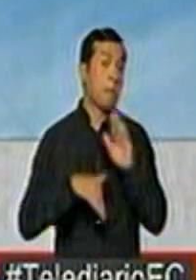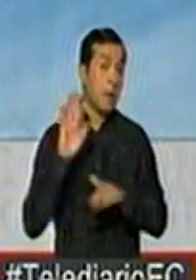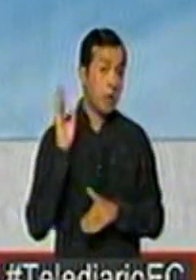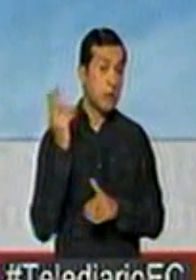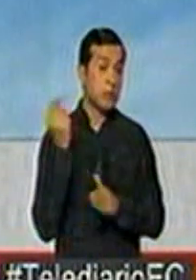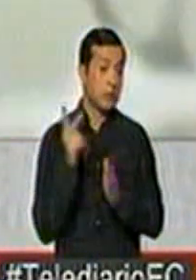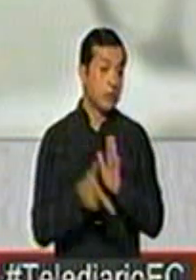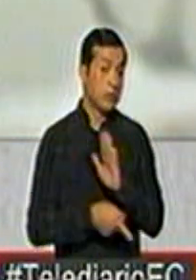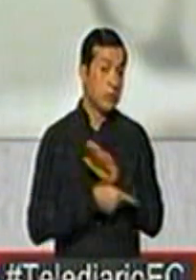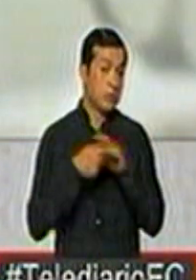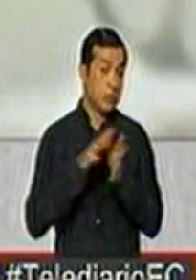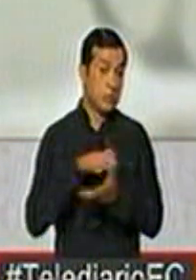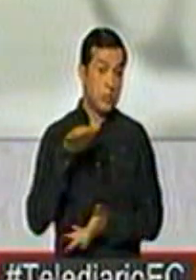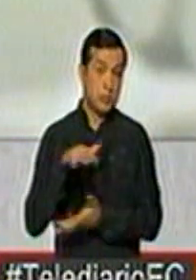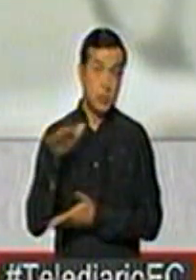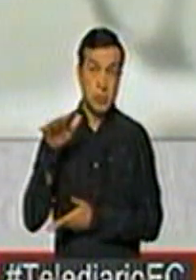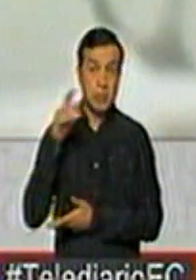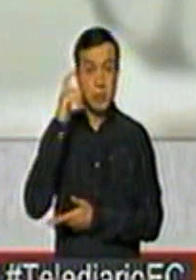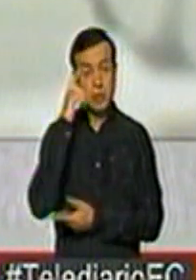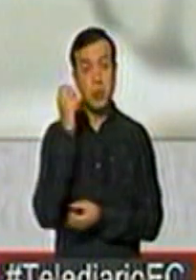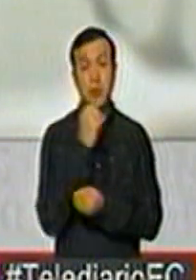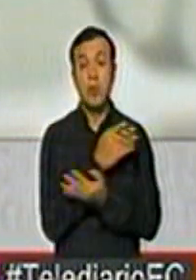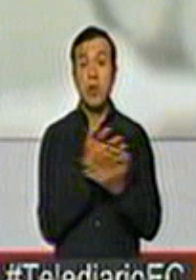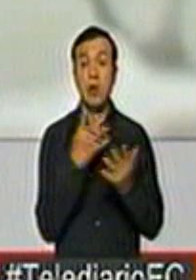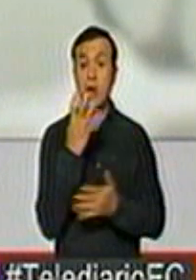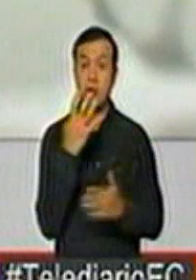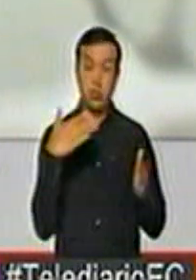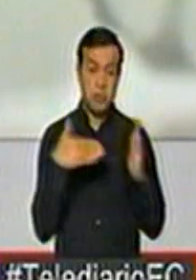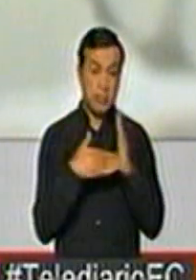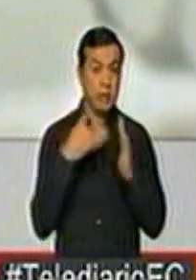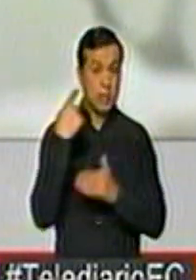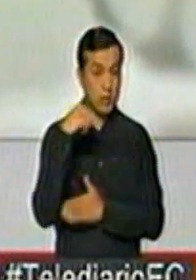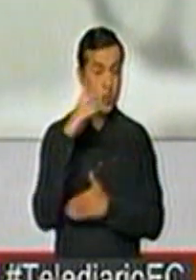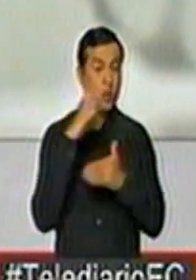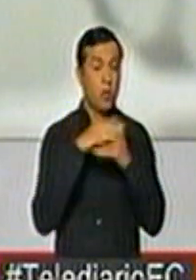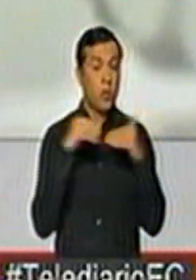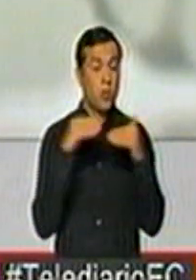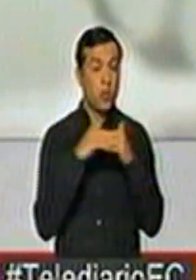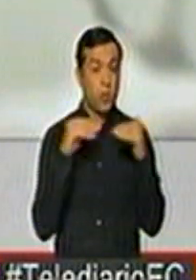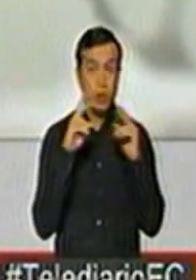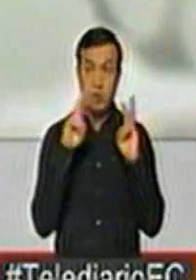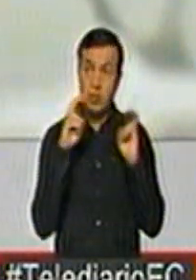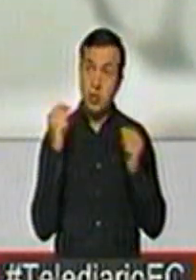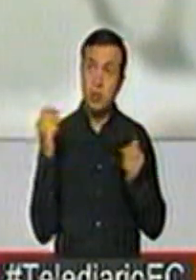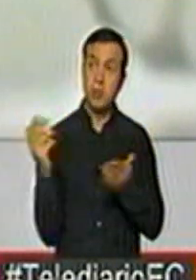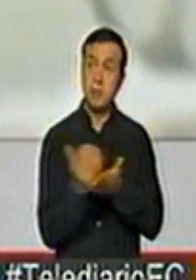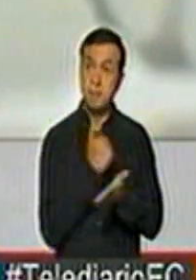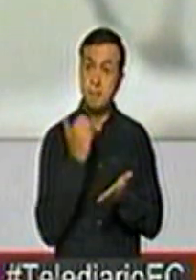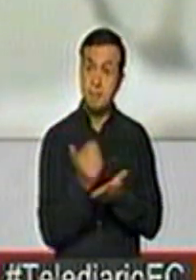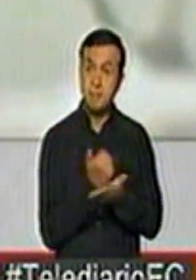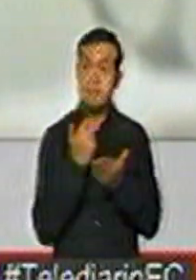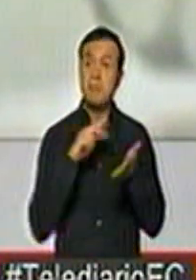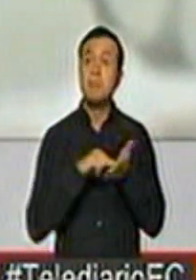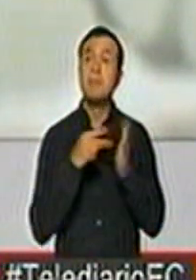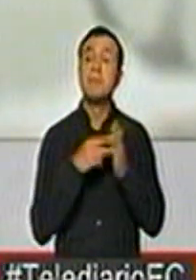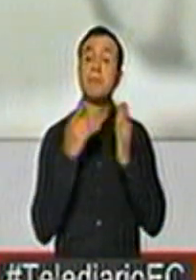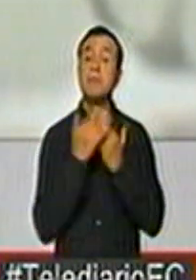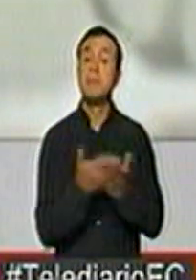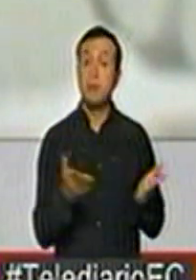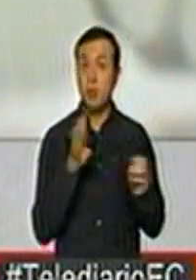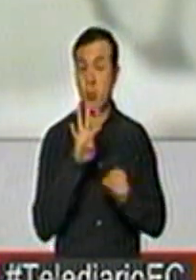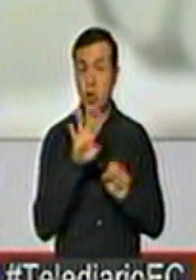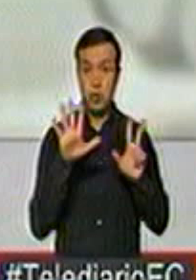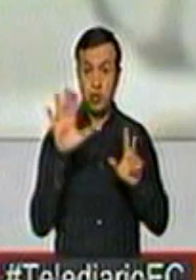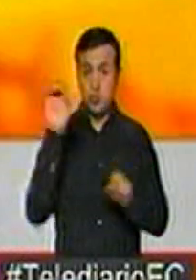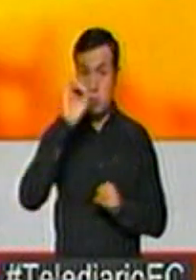ingresos para el país. Básicamente se calcula sobre los 14 mil millones de dólares en ingresos, lo que significa un 48%